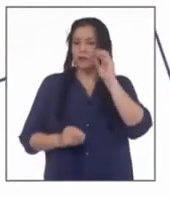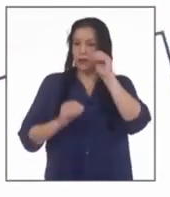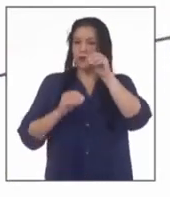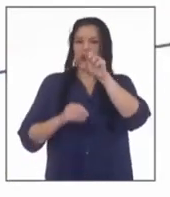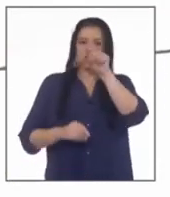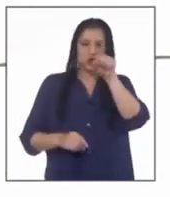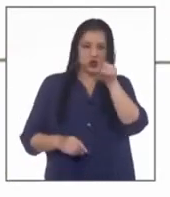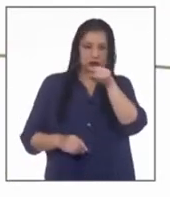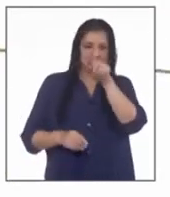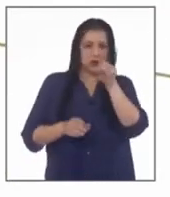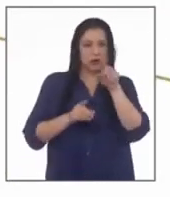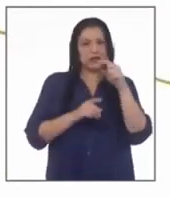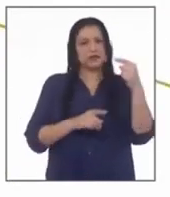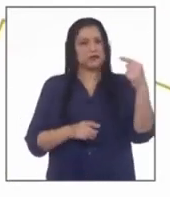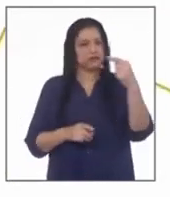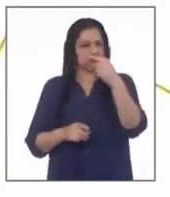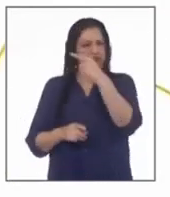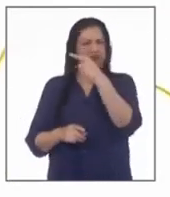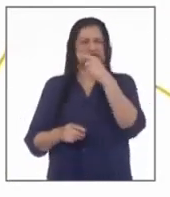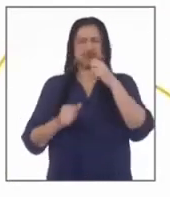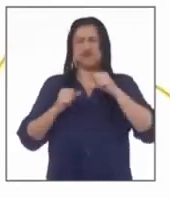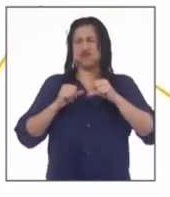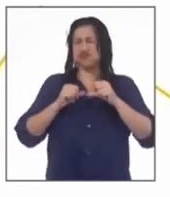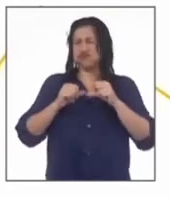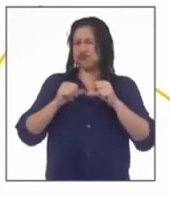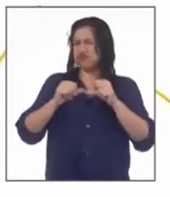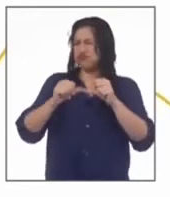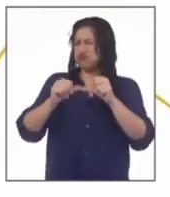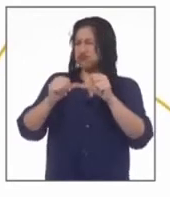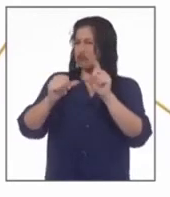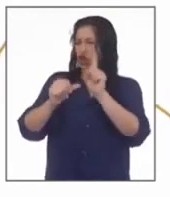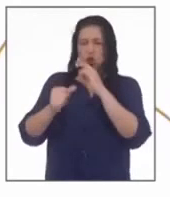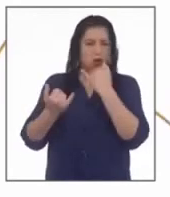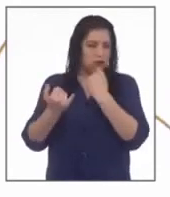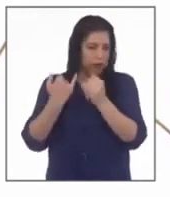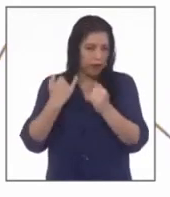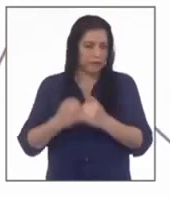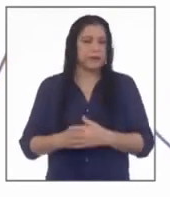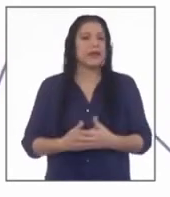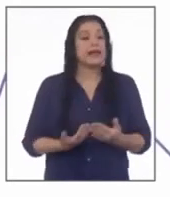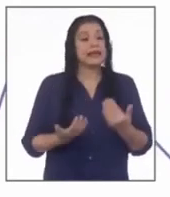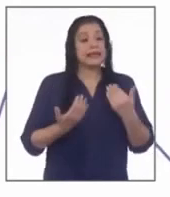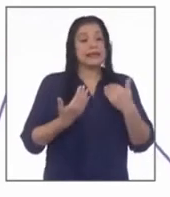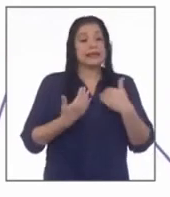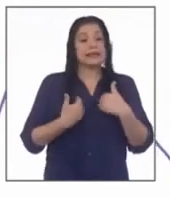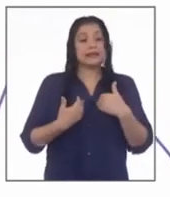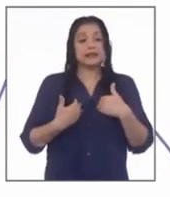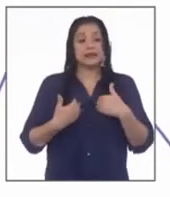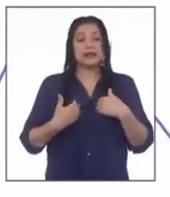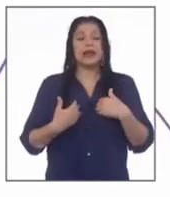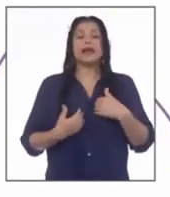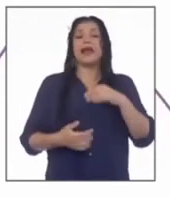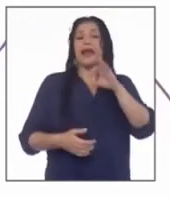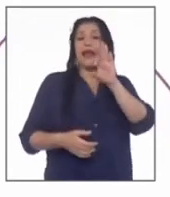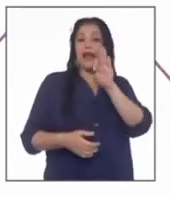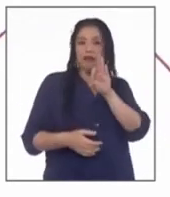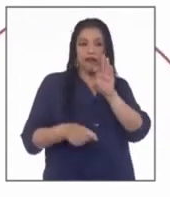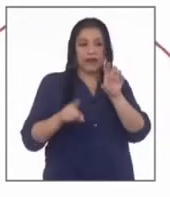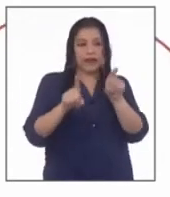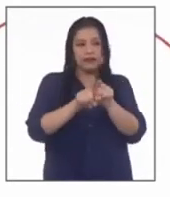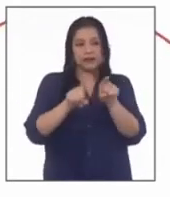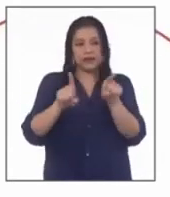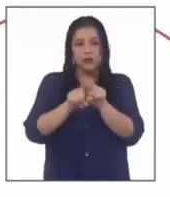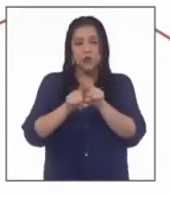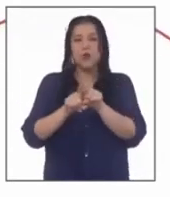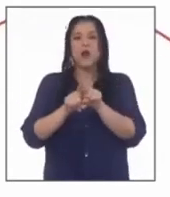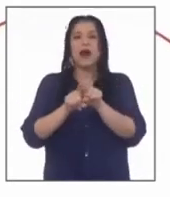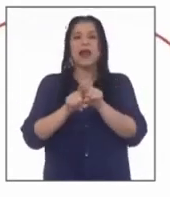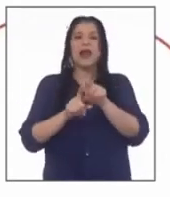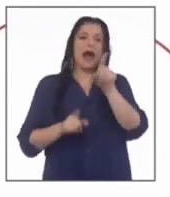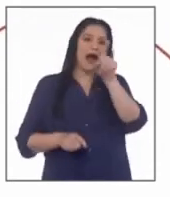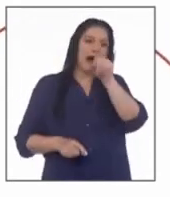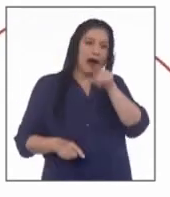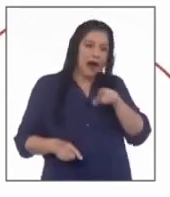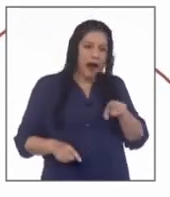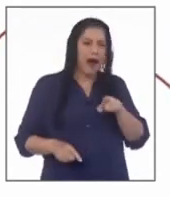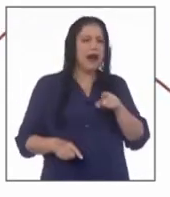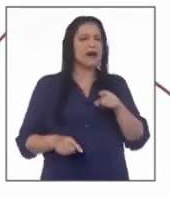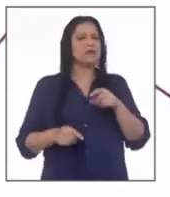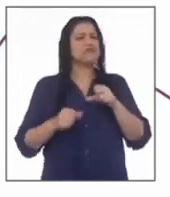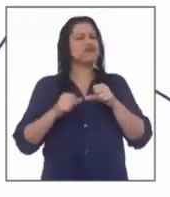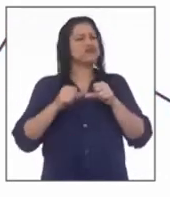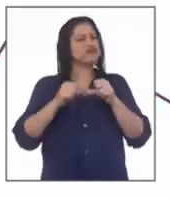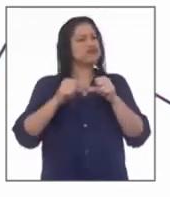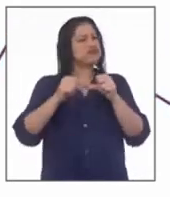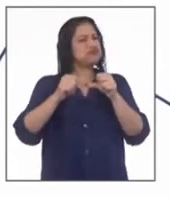va hacia la derecha al infinito positivo. Se tiene el intervalo ilimitado F igual al intervalo abierto en el